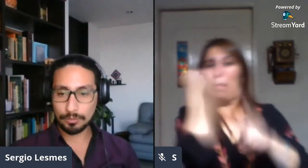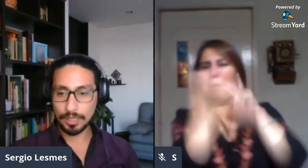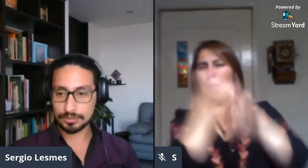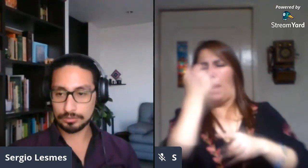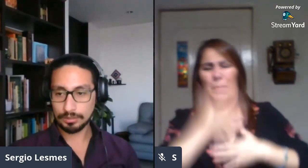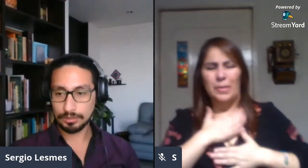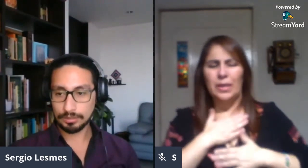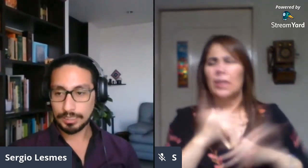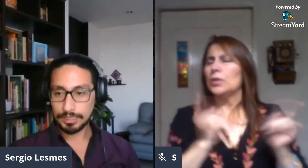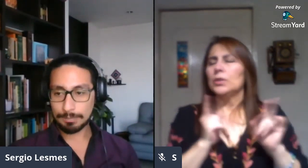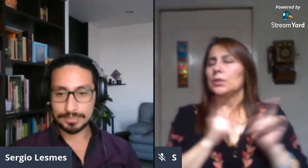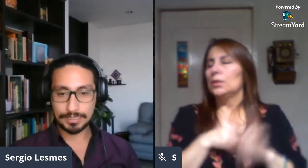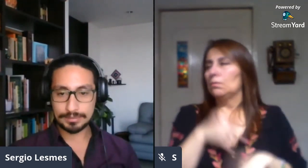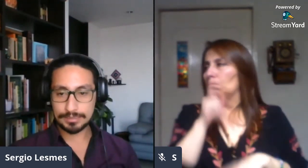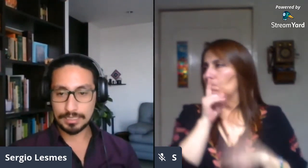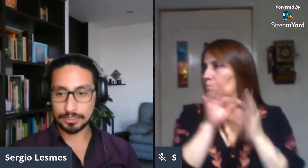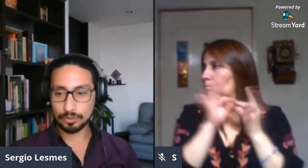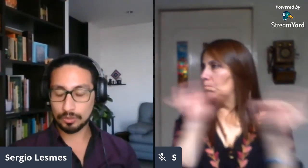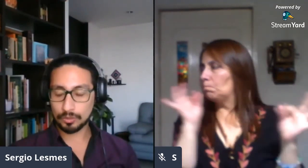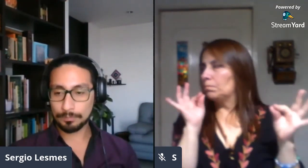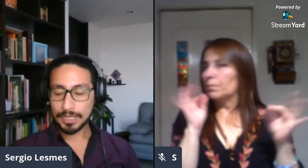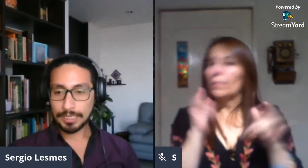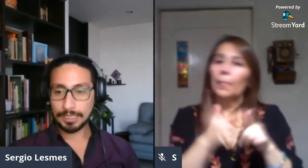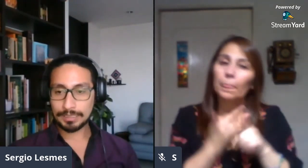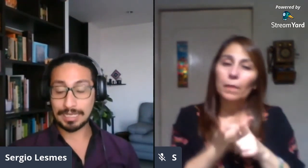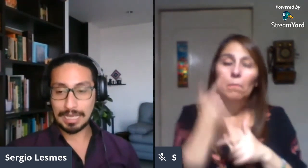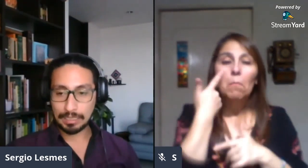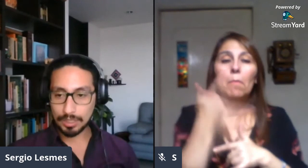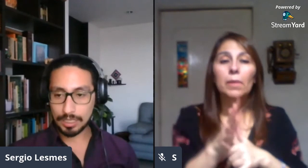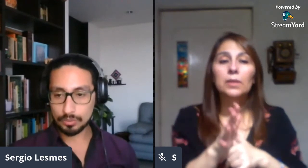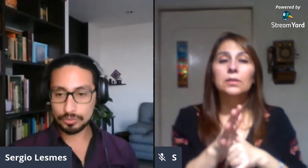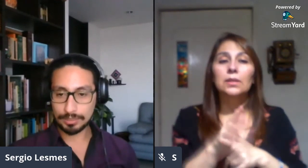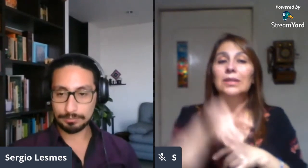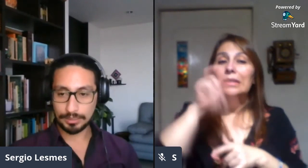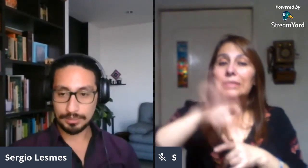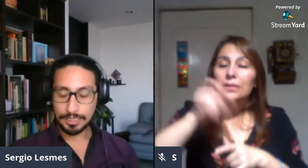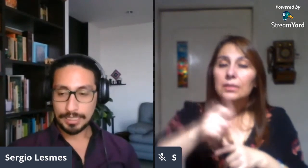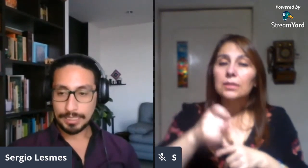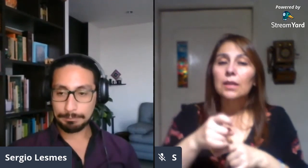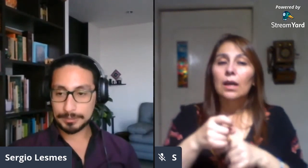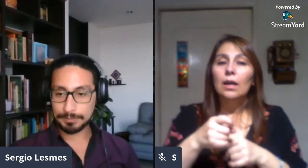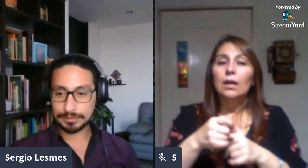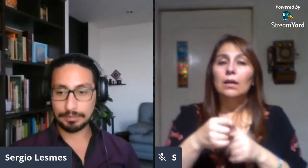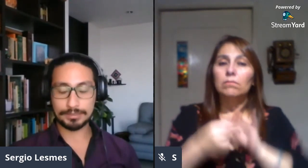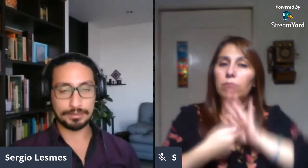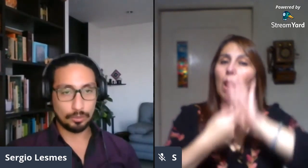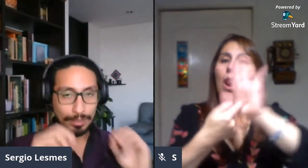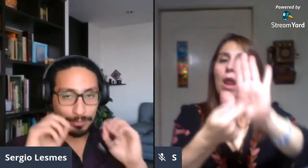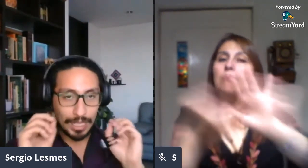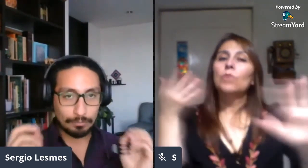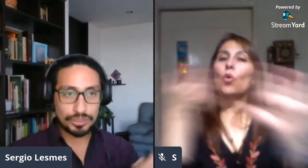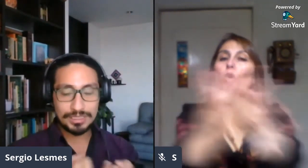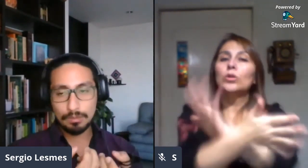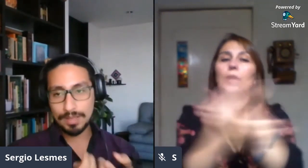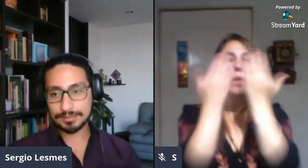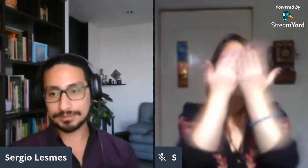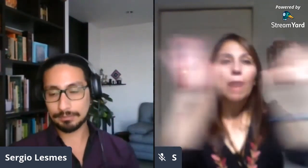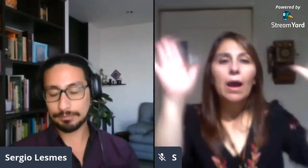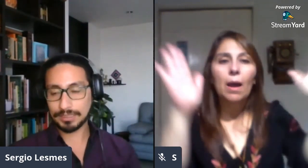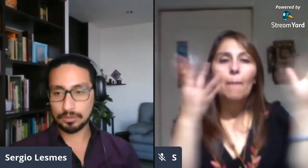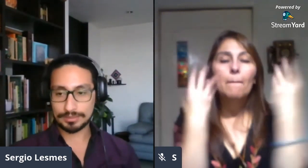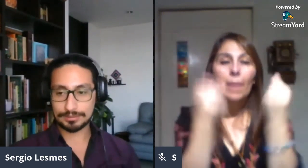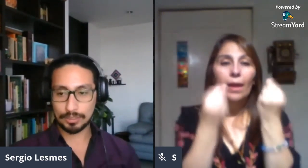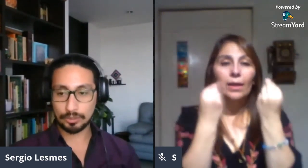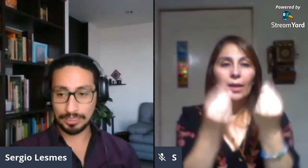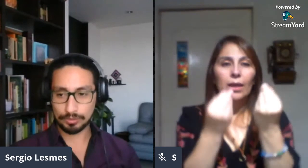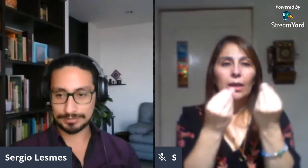todo un universo que me parece que es necesario sacarlo a la luz también, en perspectiva de tener una mirada muchísimo más